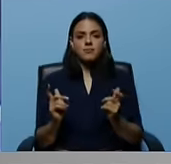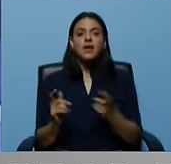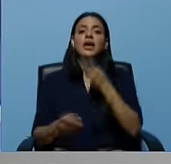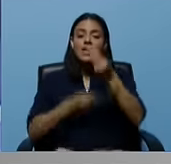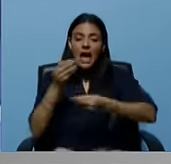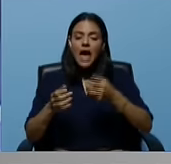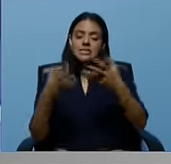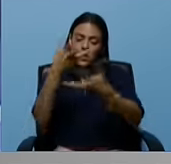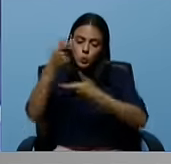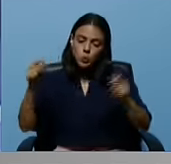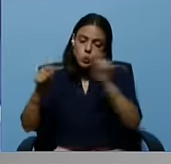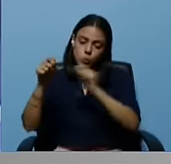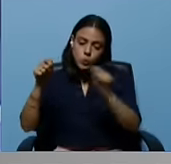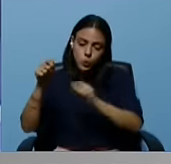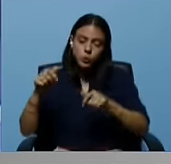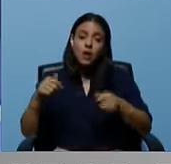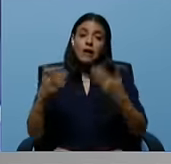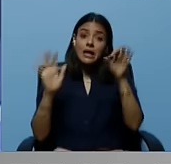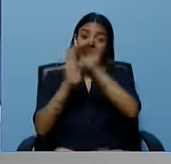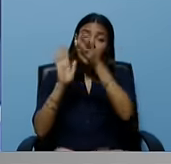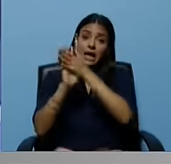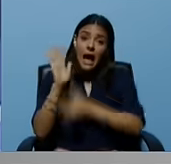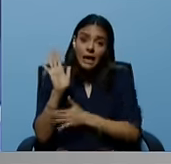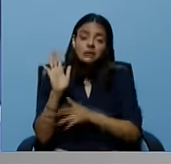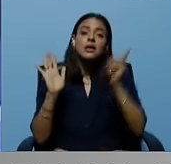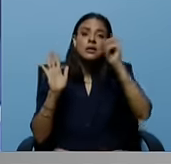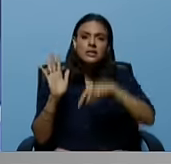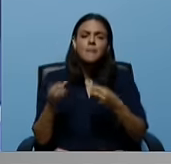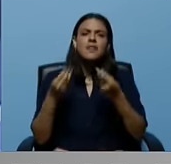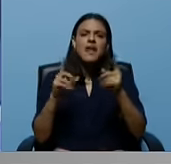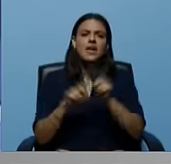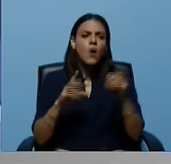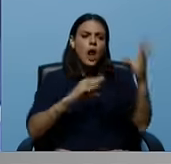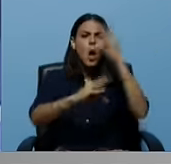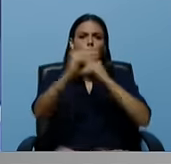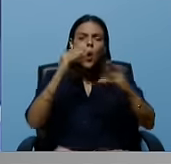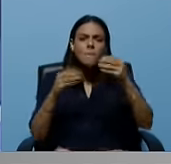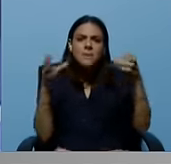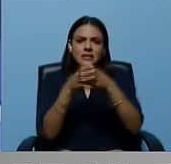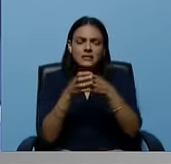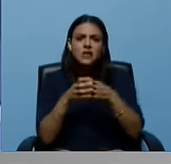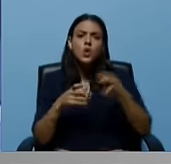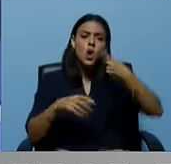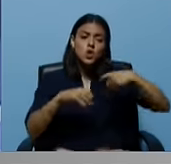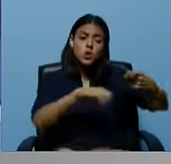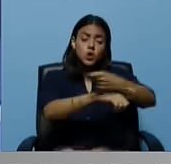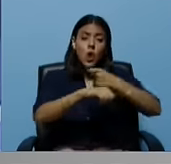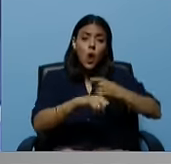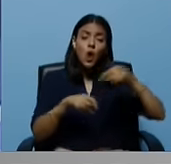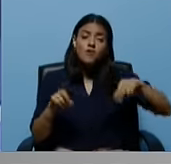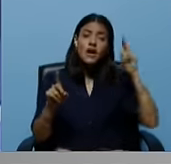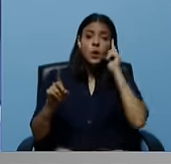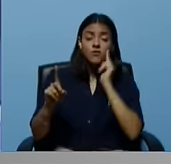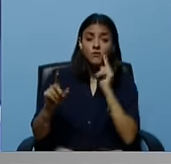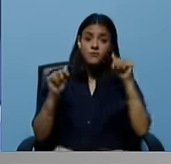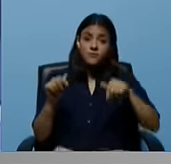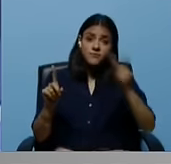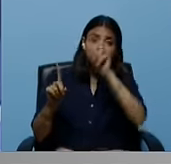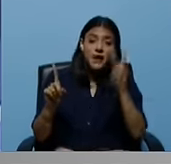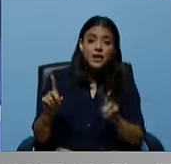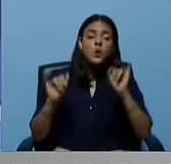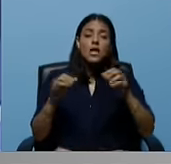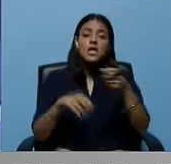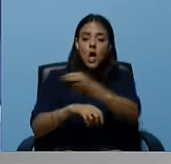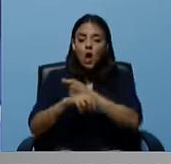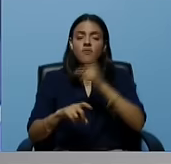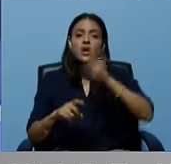carta y las conversaciones entre el gobierno de la República Bolivariana de Venezuela y el gobierno del